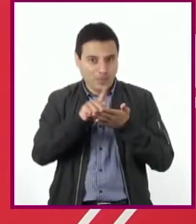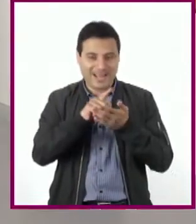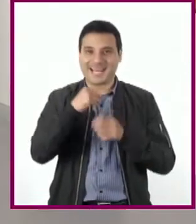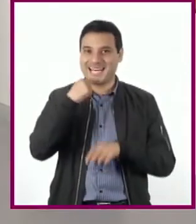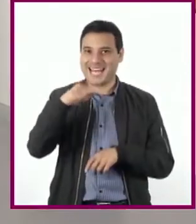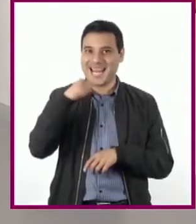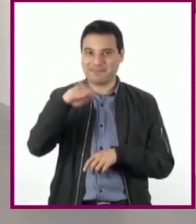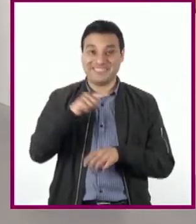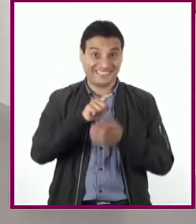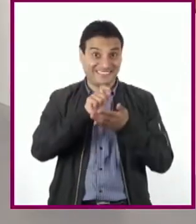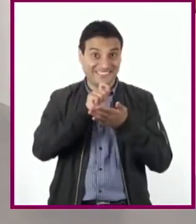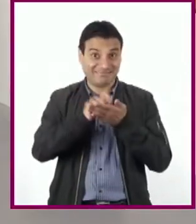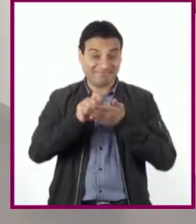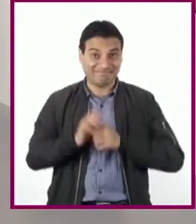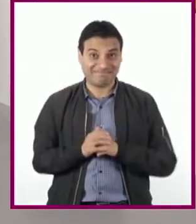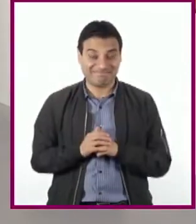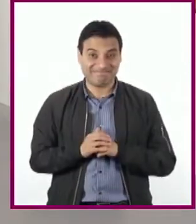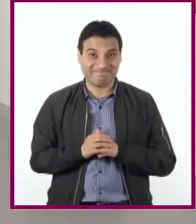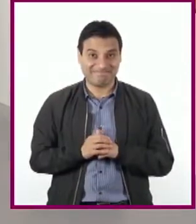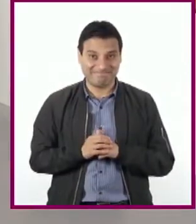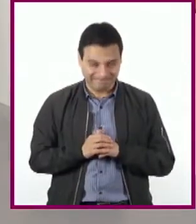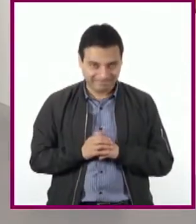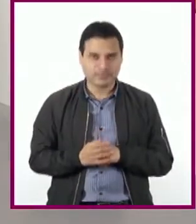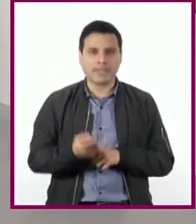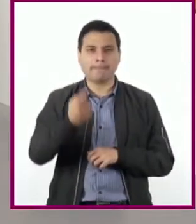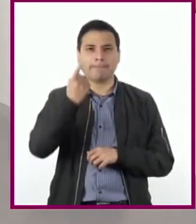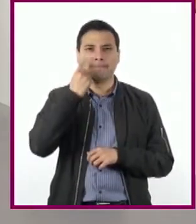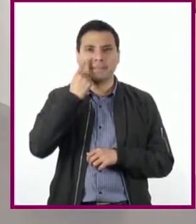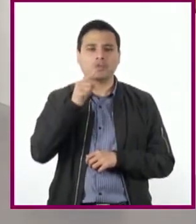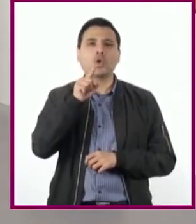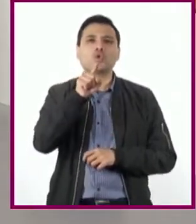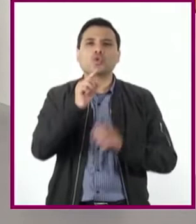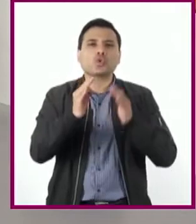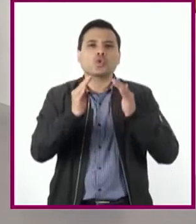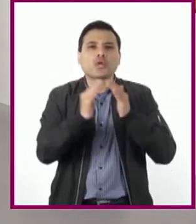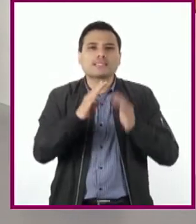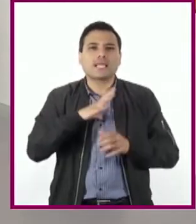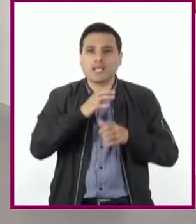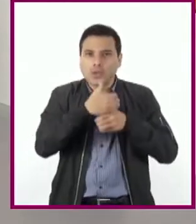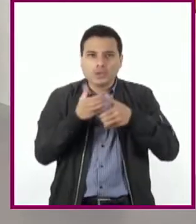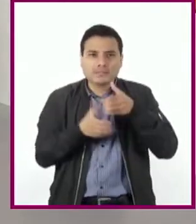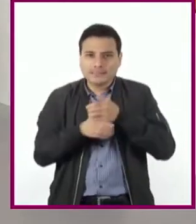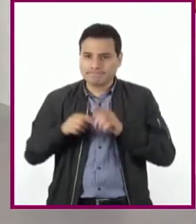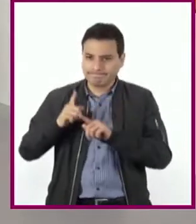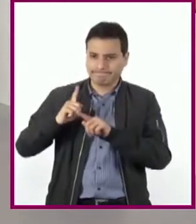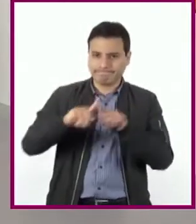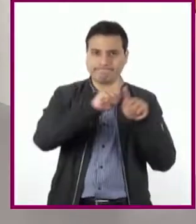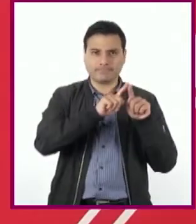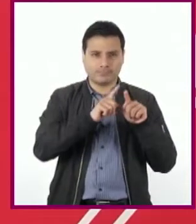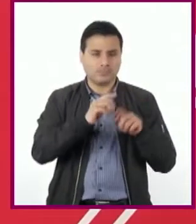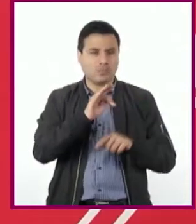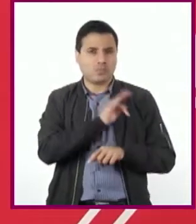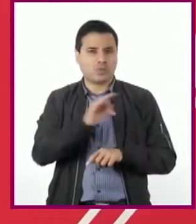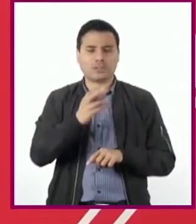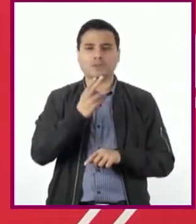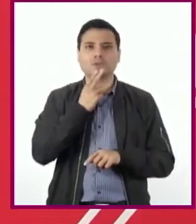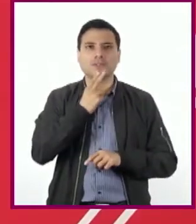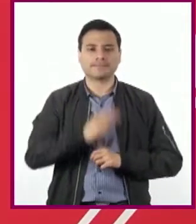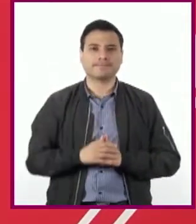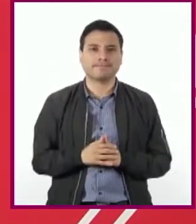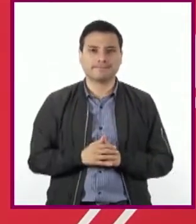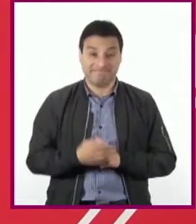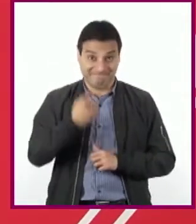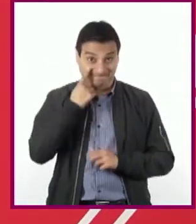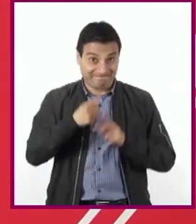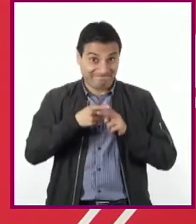anotar. Jugaremos con los elementos que tienen en casa habitualmente o que usas de forma ordinaria. Para